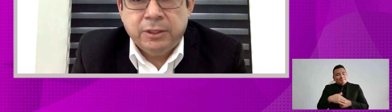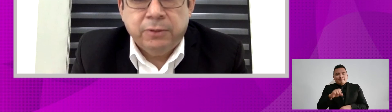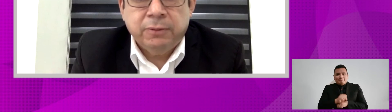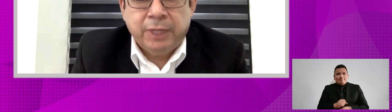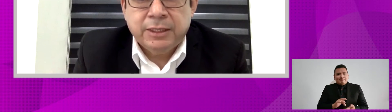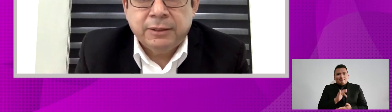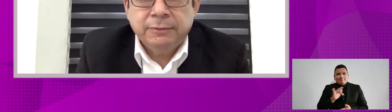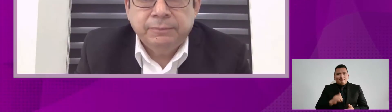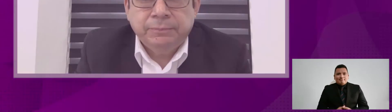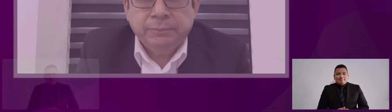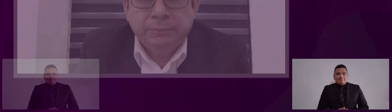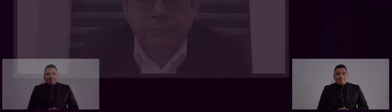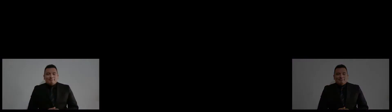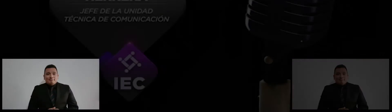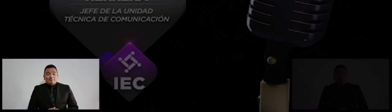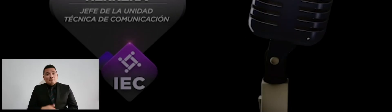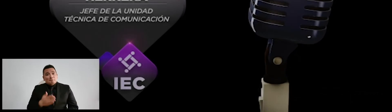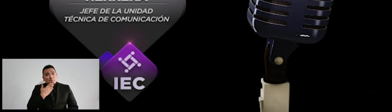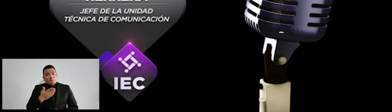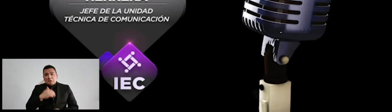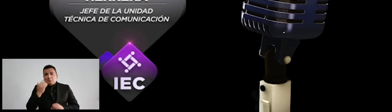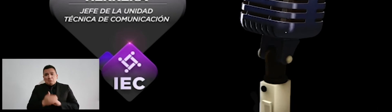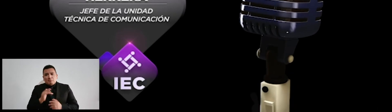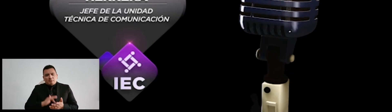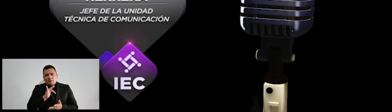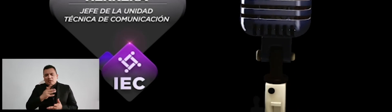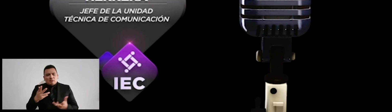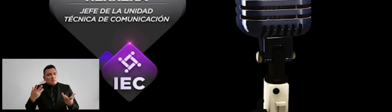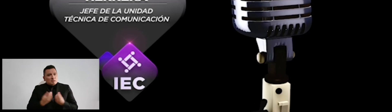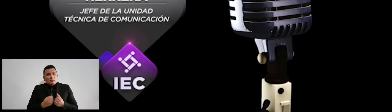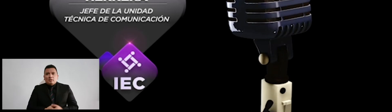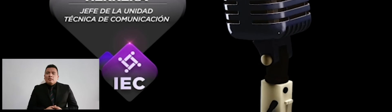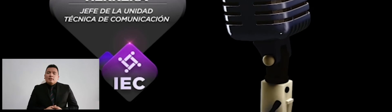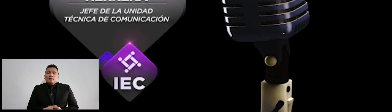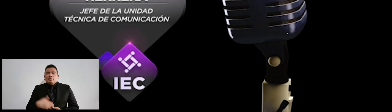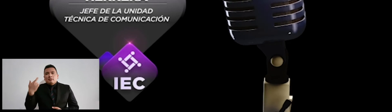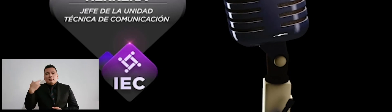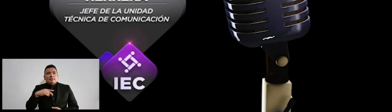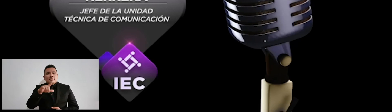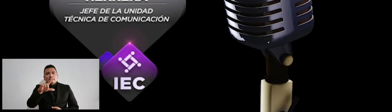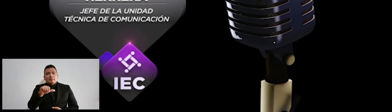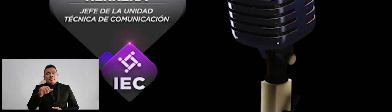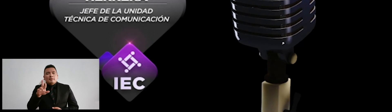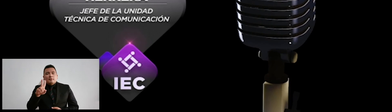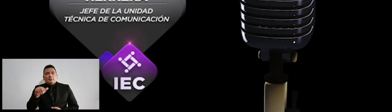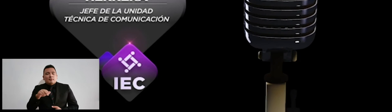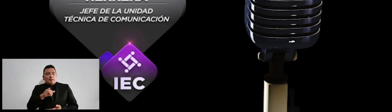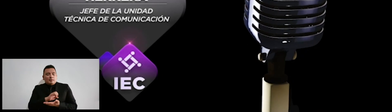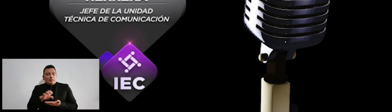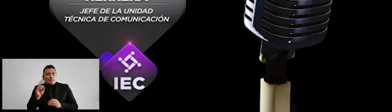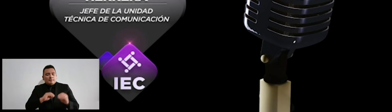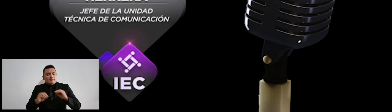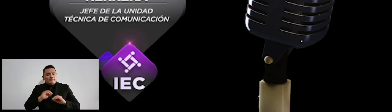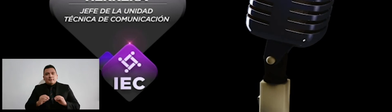próxima edición. Gracias. Y bueno, fue todo. Muchísimas gracias por haber estado aquí con nosotros en su programa La Urna, esta producción del